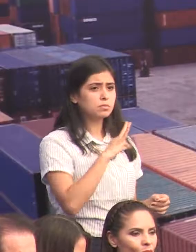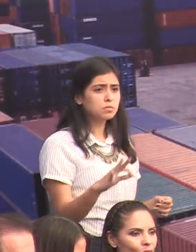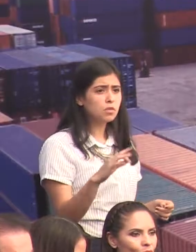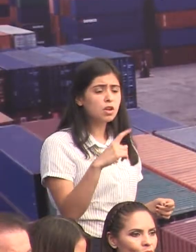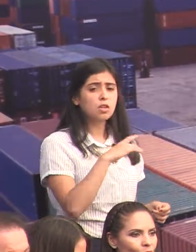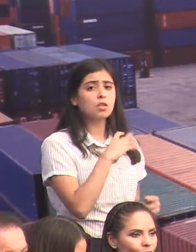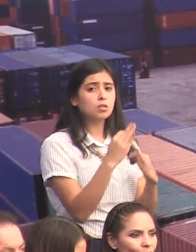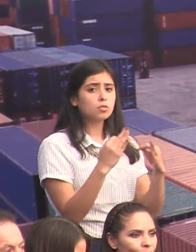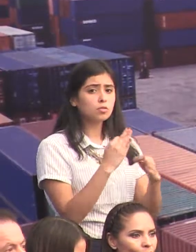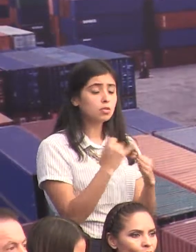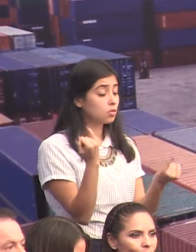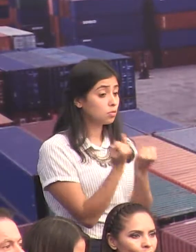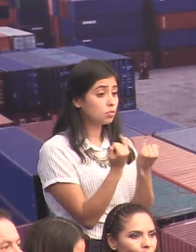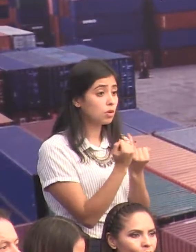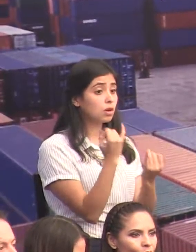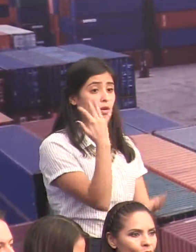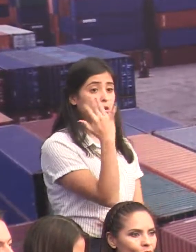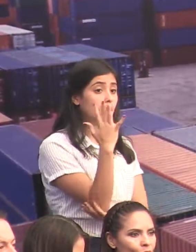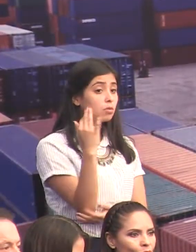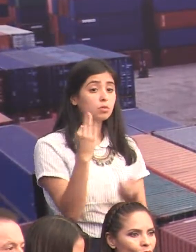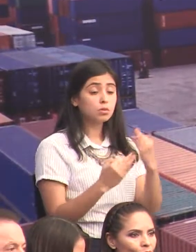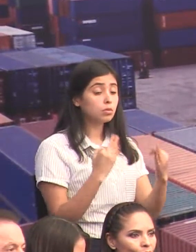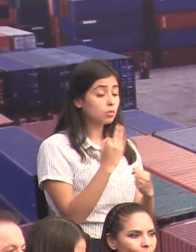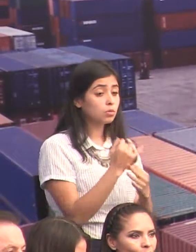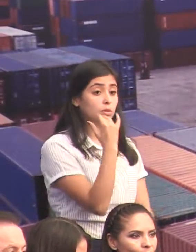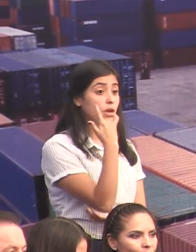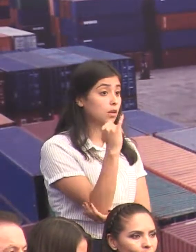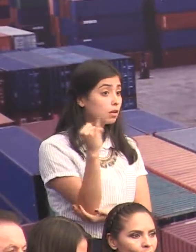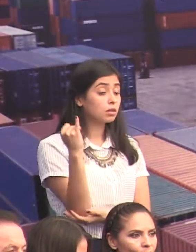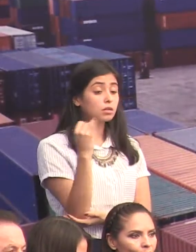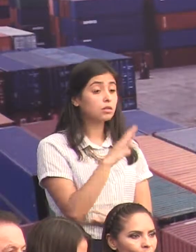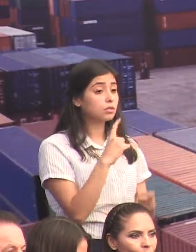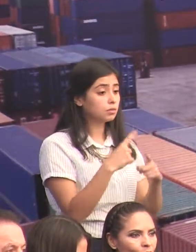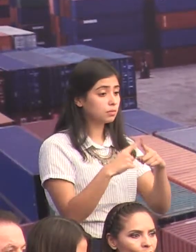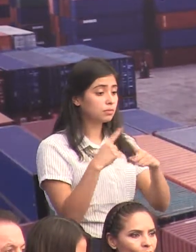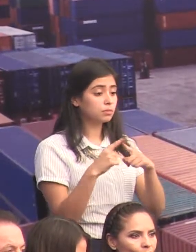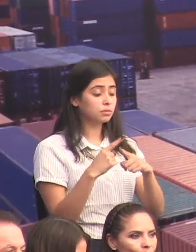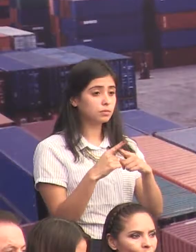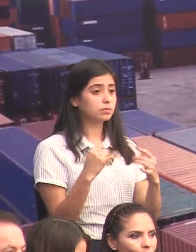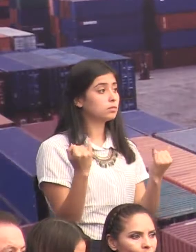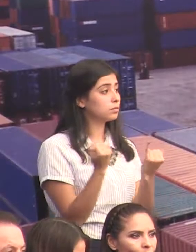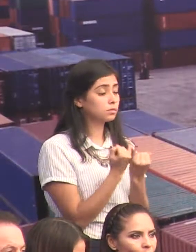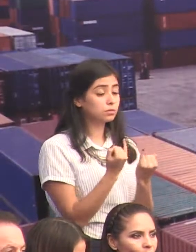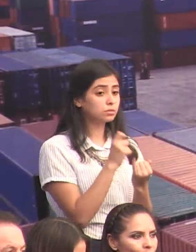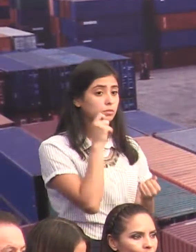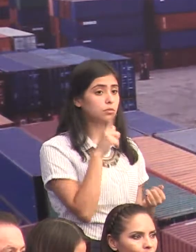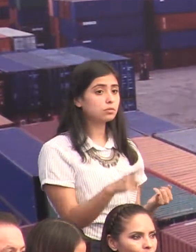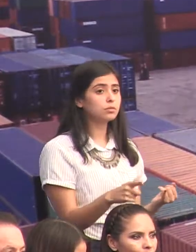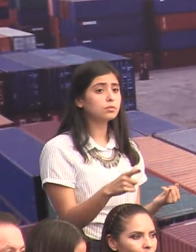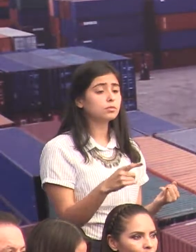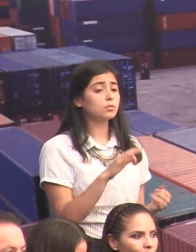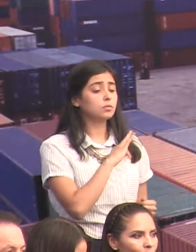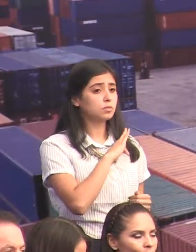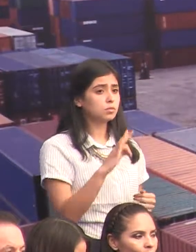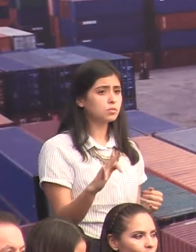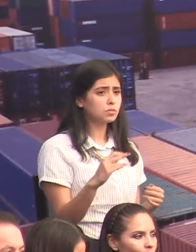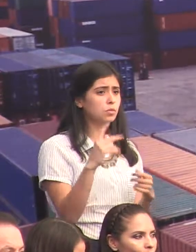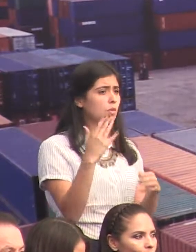sostenido e incluyente. Sostenible en la medida que debe ser sustentable social y